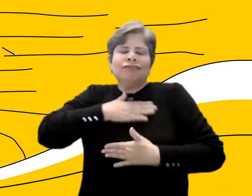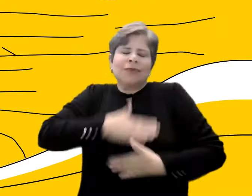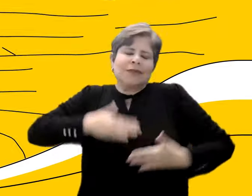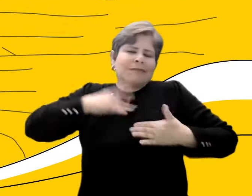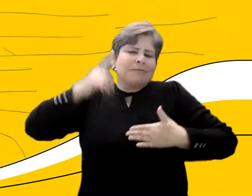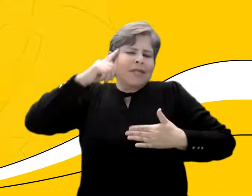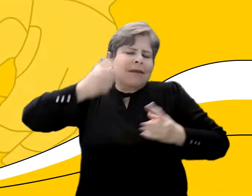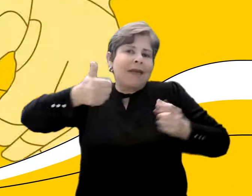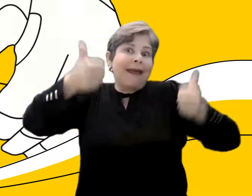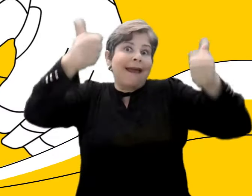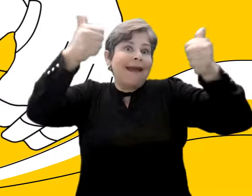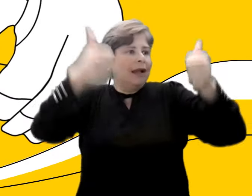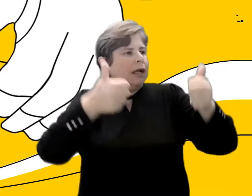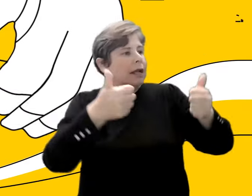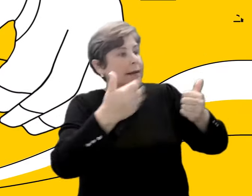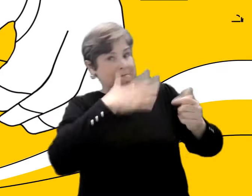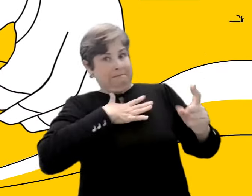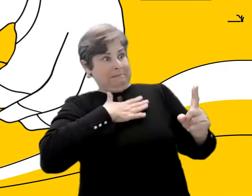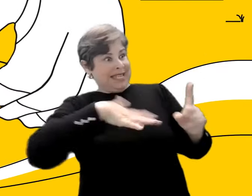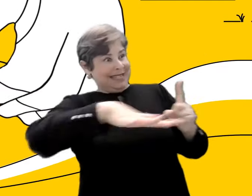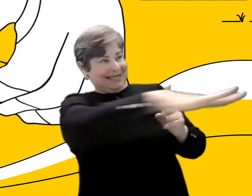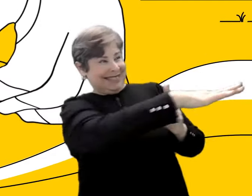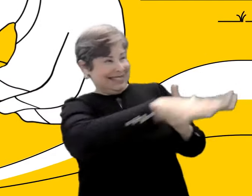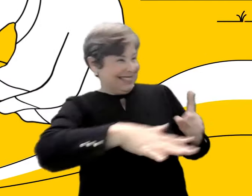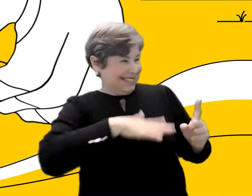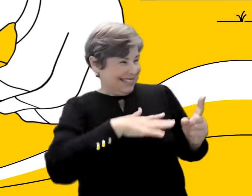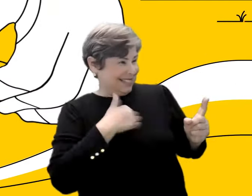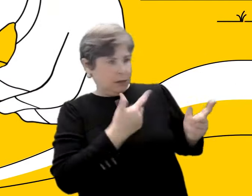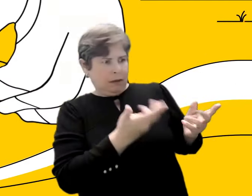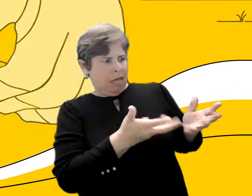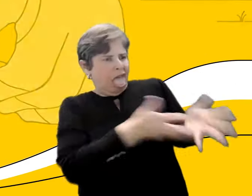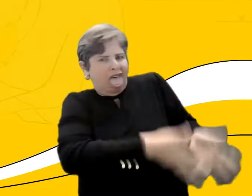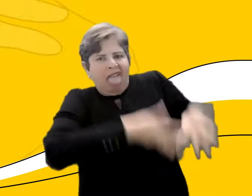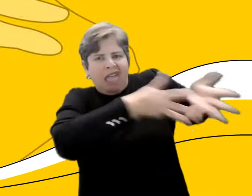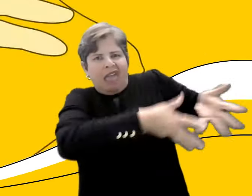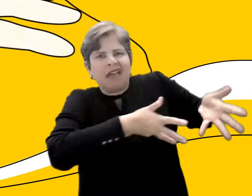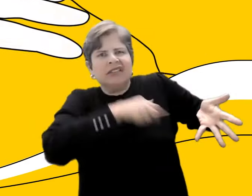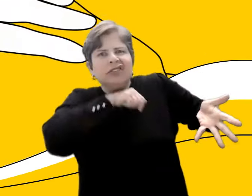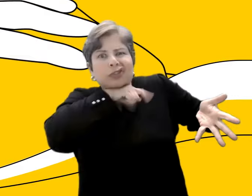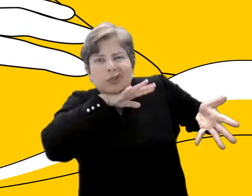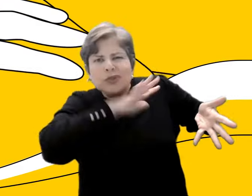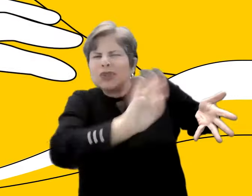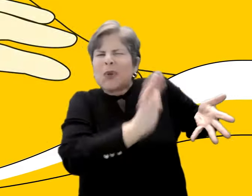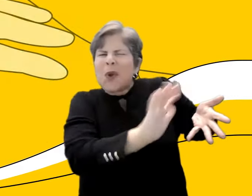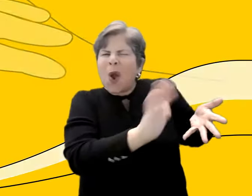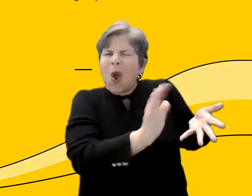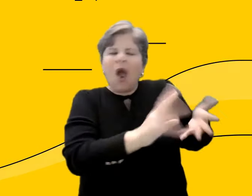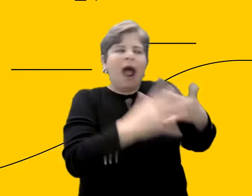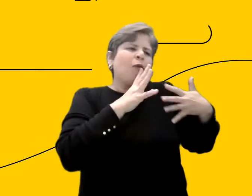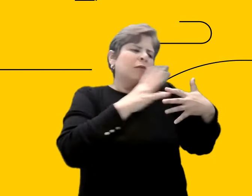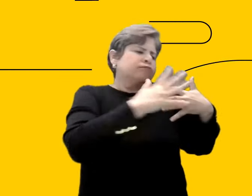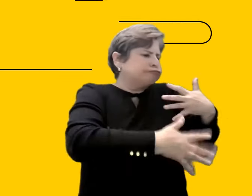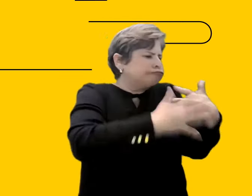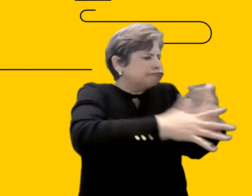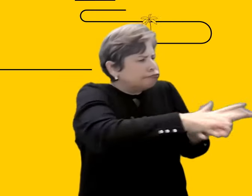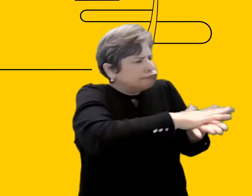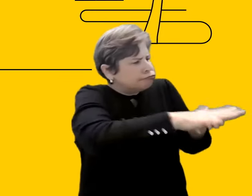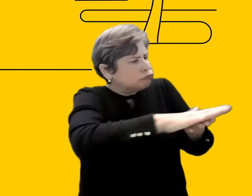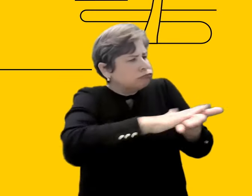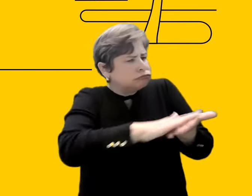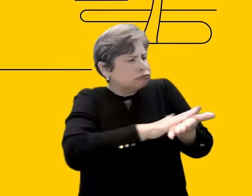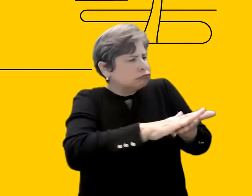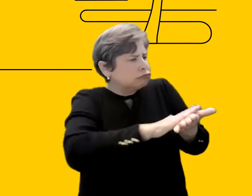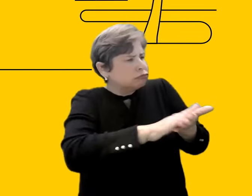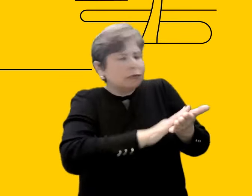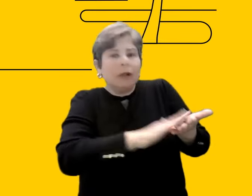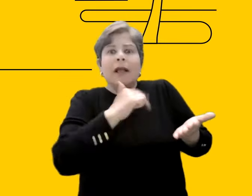y promover un entorno saludable haciendo buen manejo del agua, removiendo escombros y practicando la higiene, son algunas acciones cotidianas que